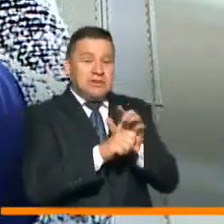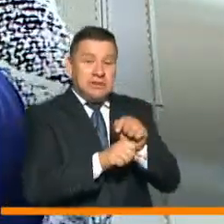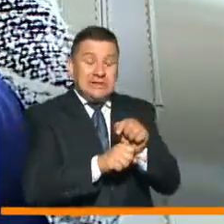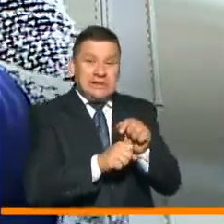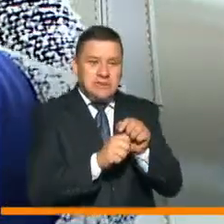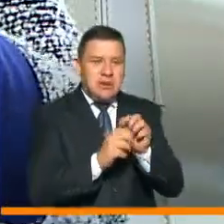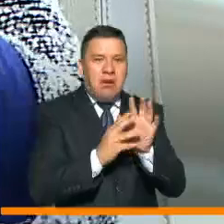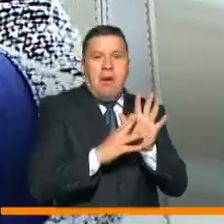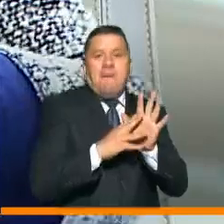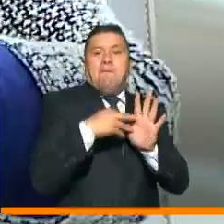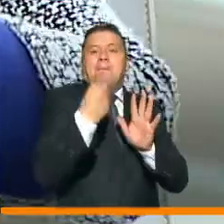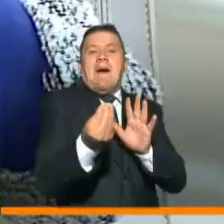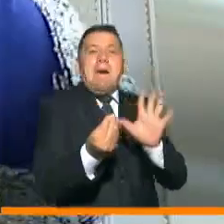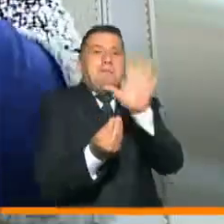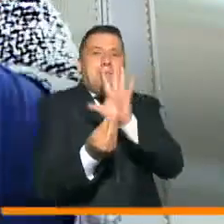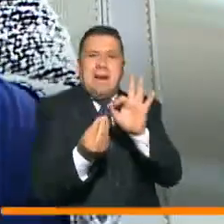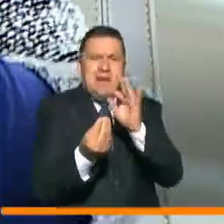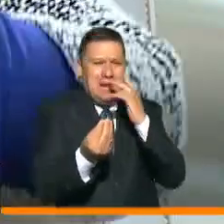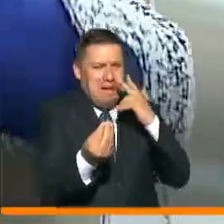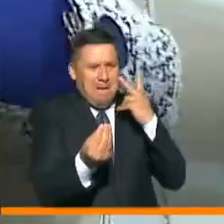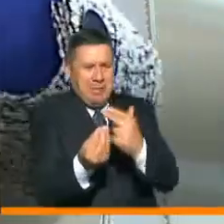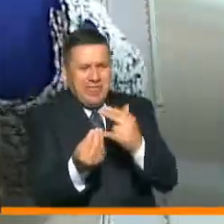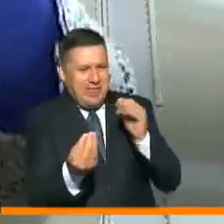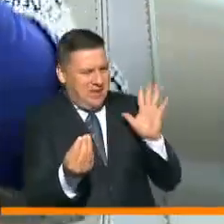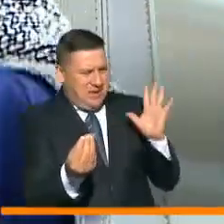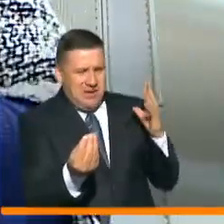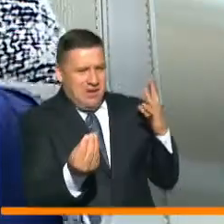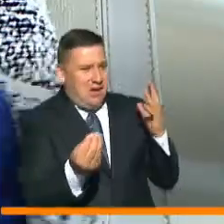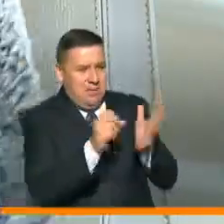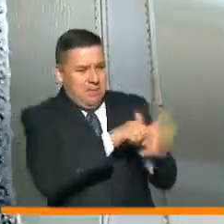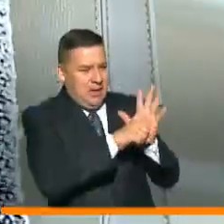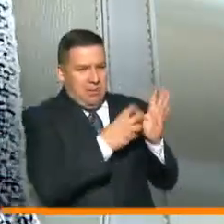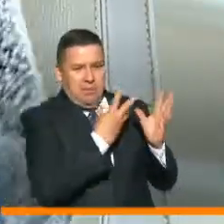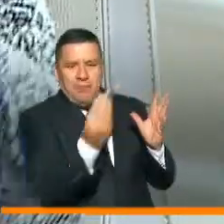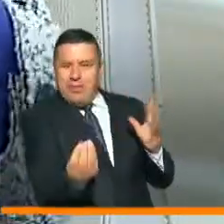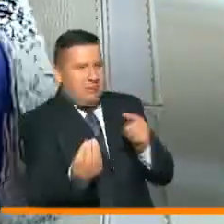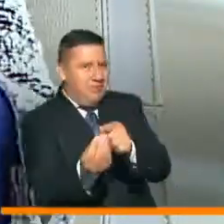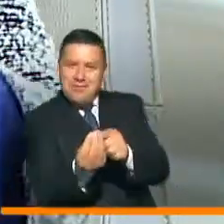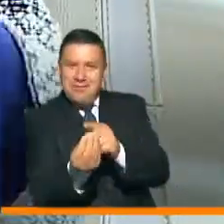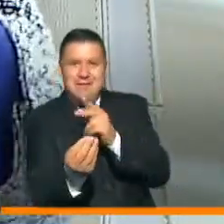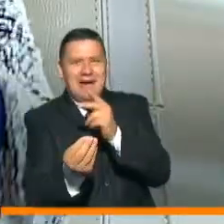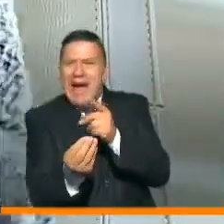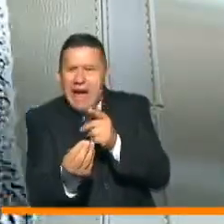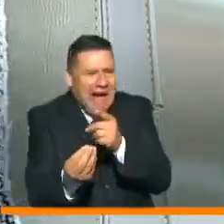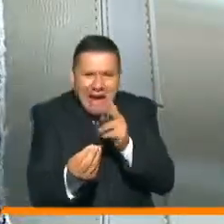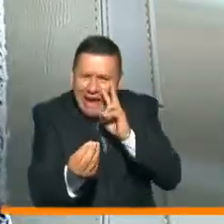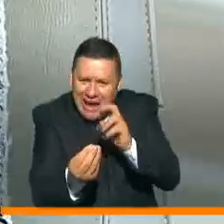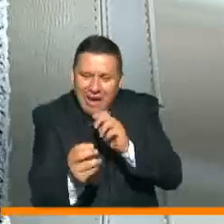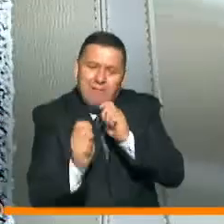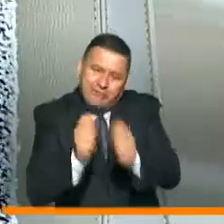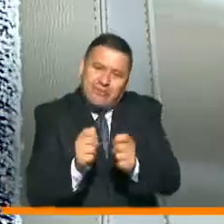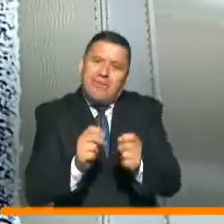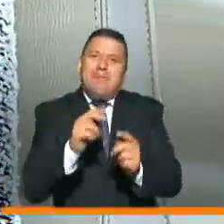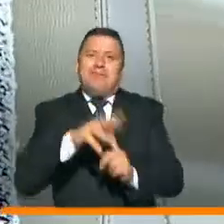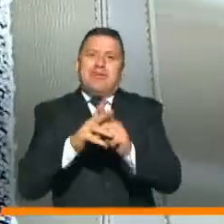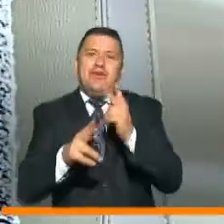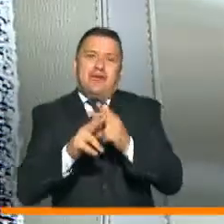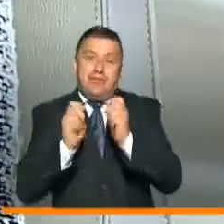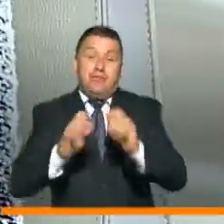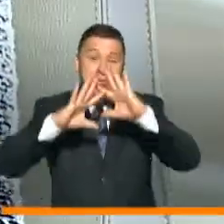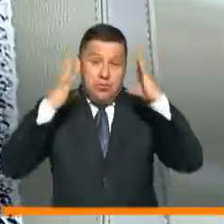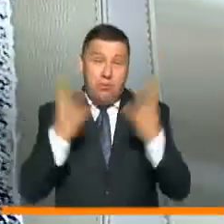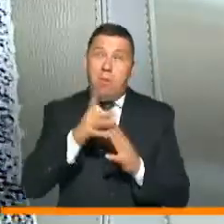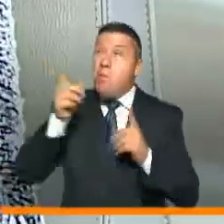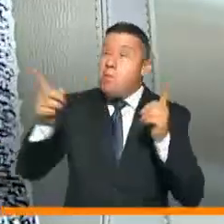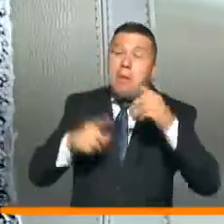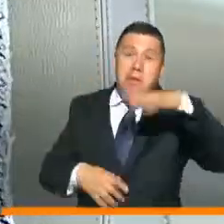ese linaje o ese virus no se parece a su ancestro y por eso recibe un nuevo nombre o una nueva denominación. En el mundo